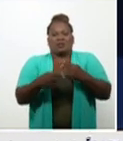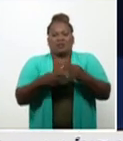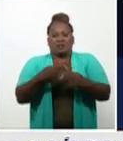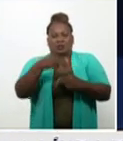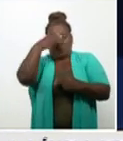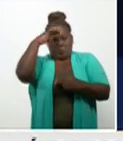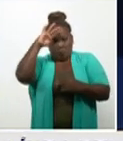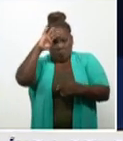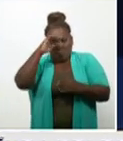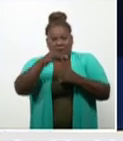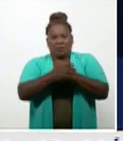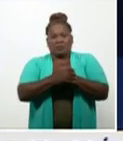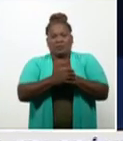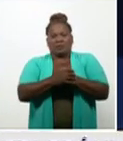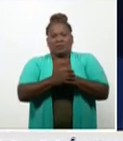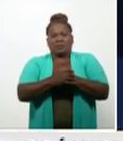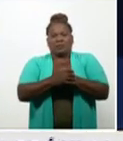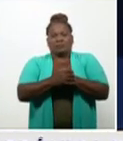elaborando,